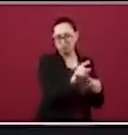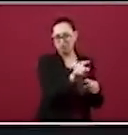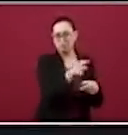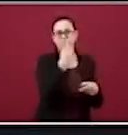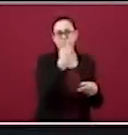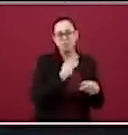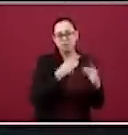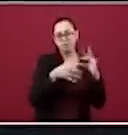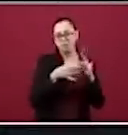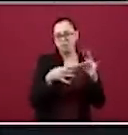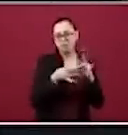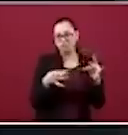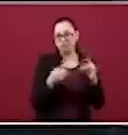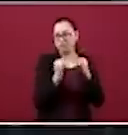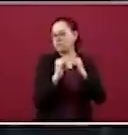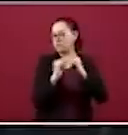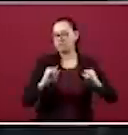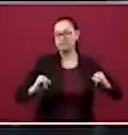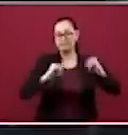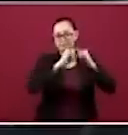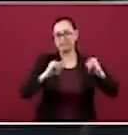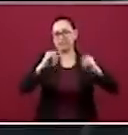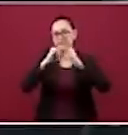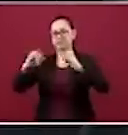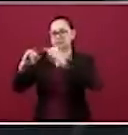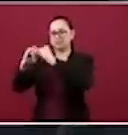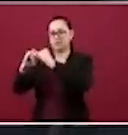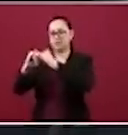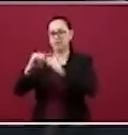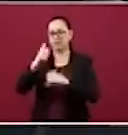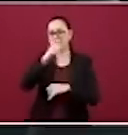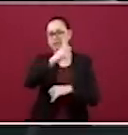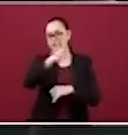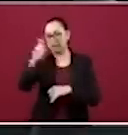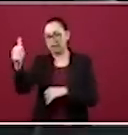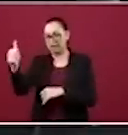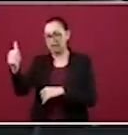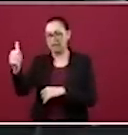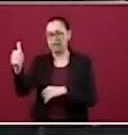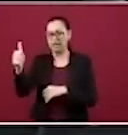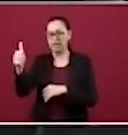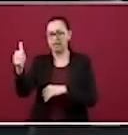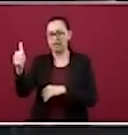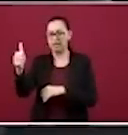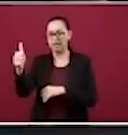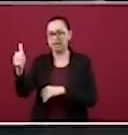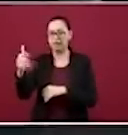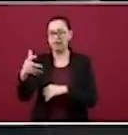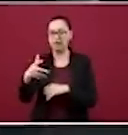que cada dependencia, ahí estaba mi expediente de